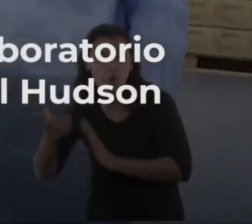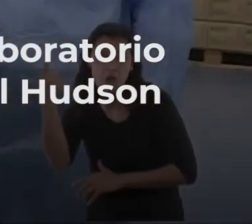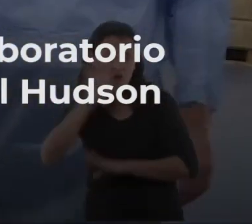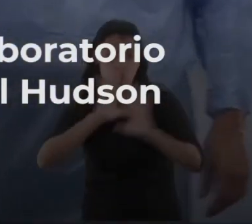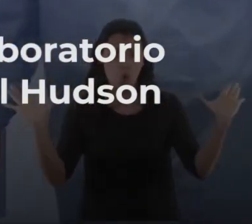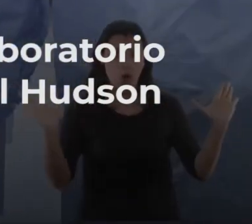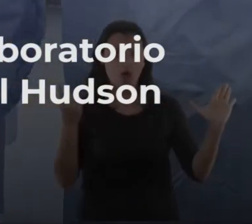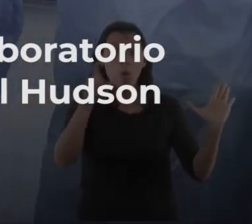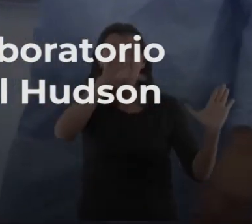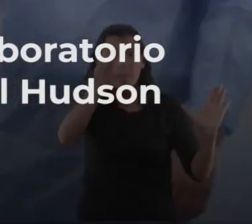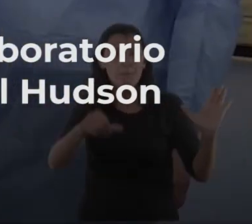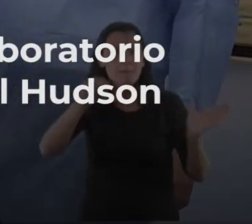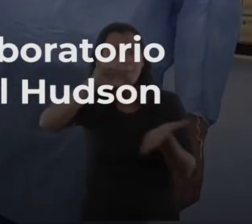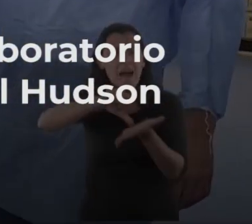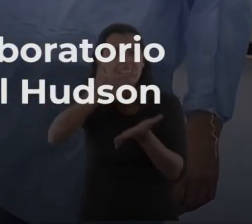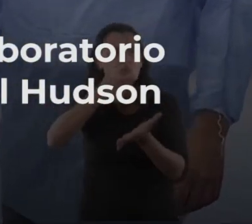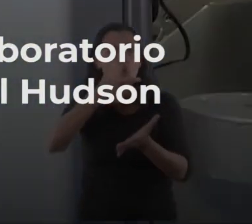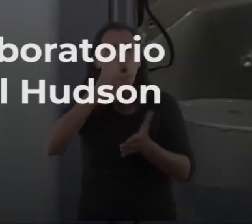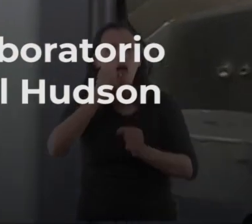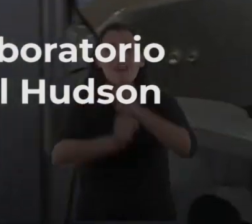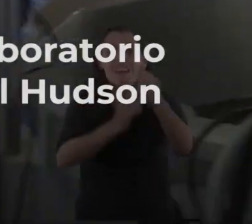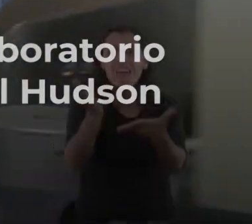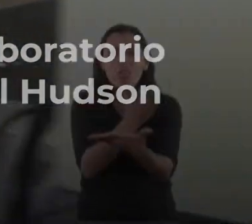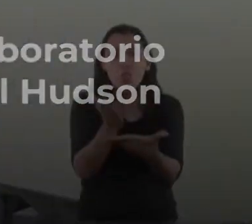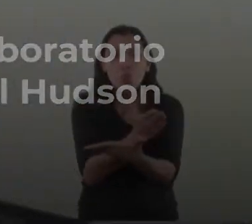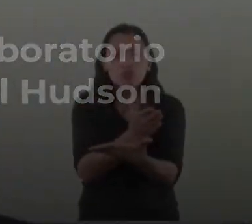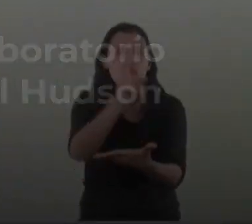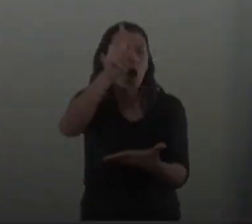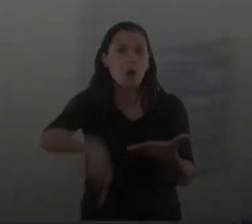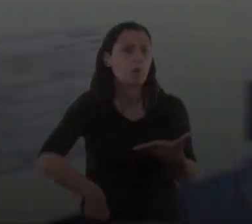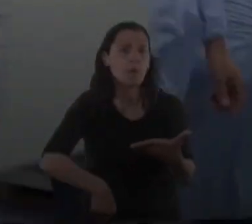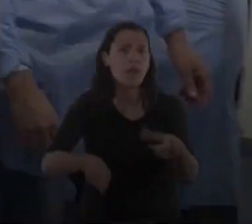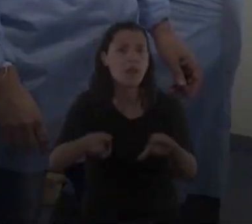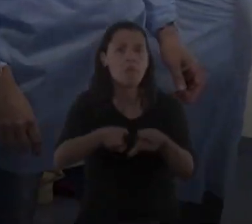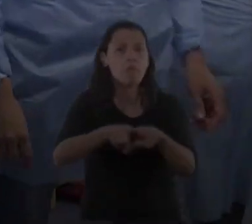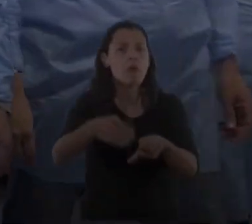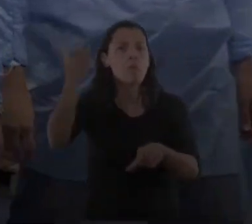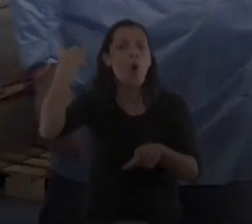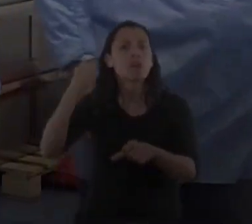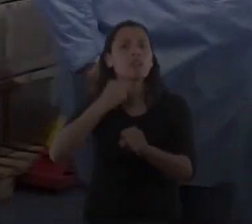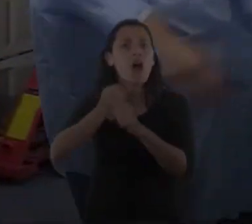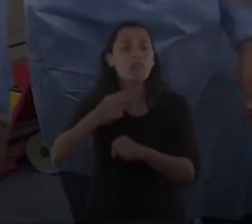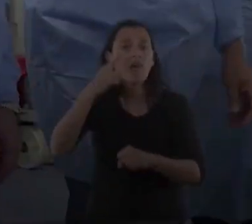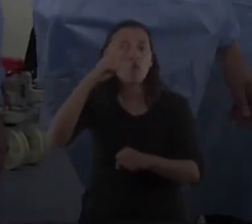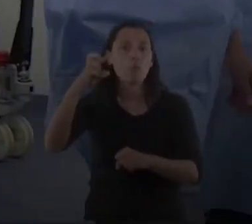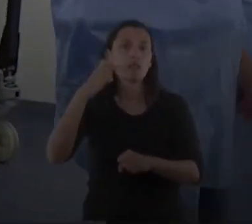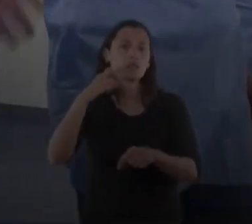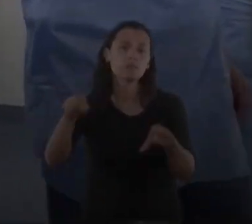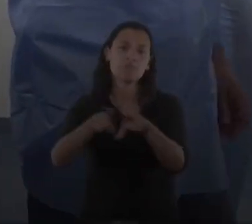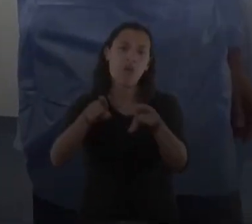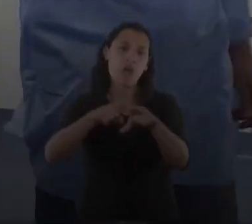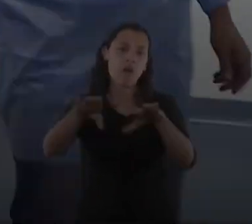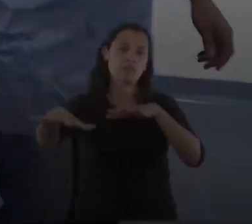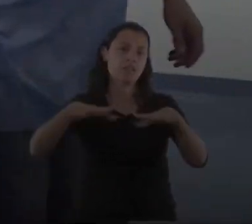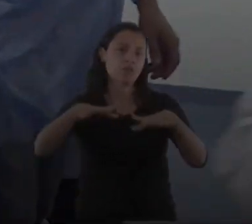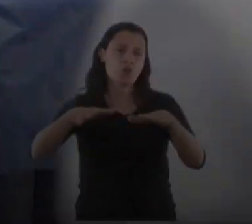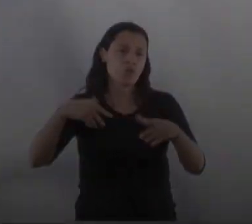país desindustrializado genera lo que vivimos hasta 2019.